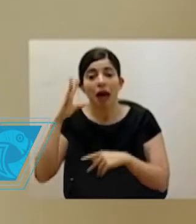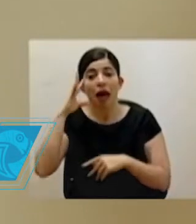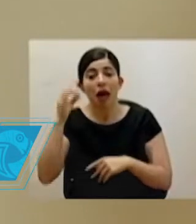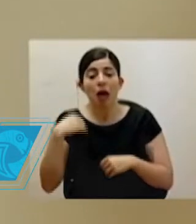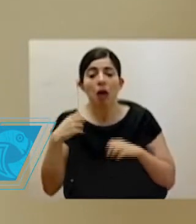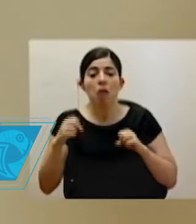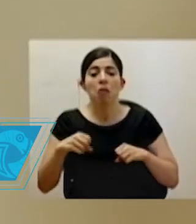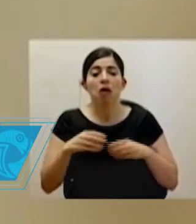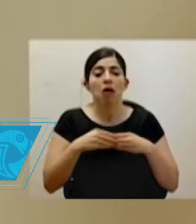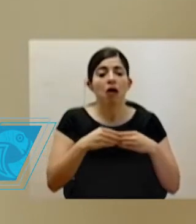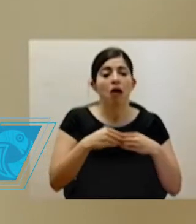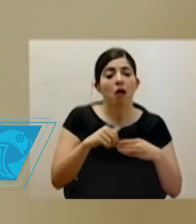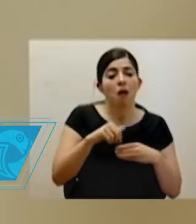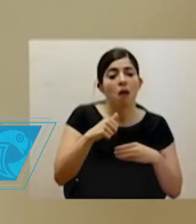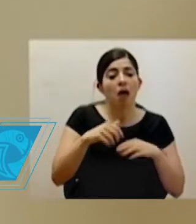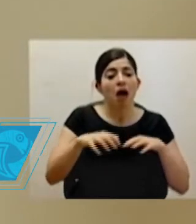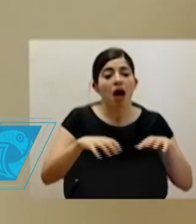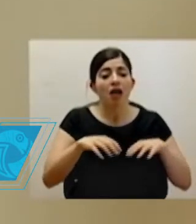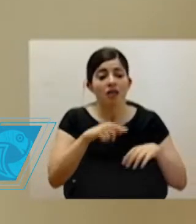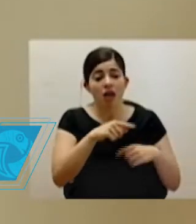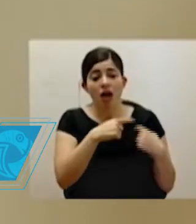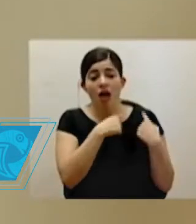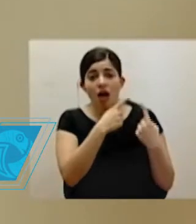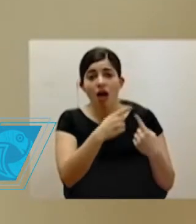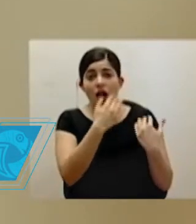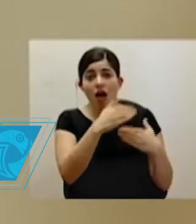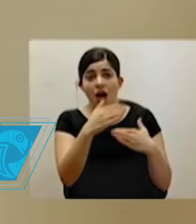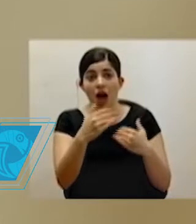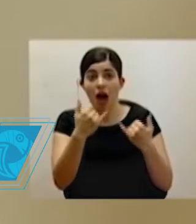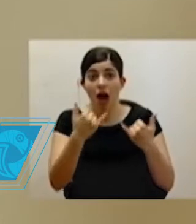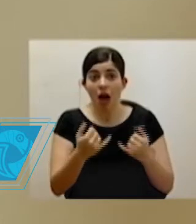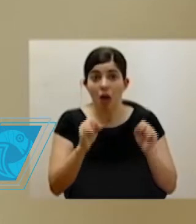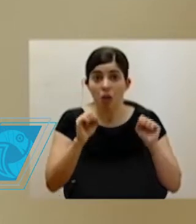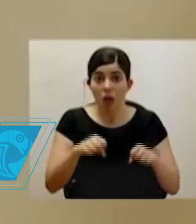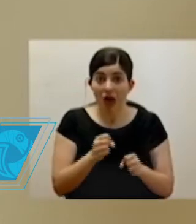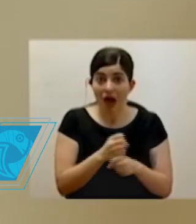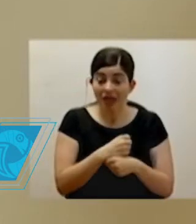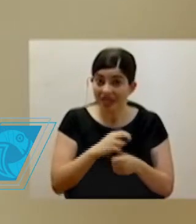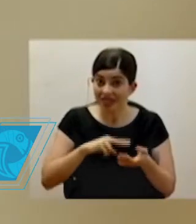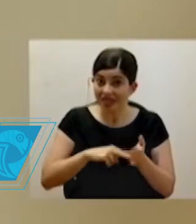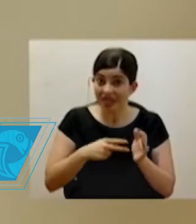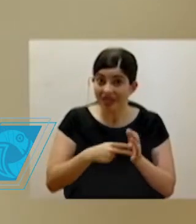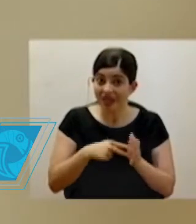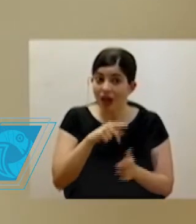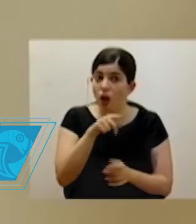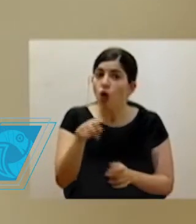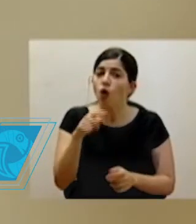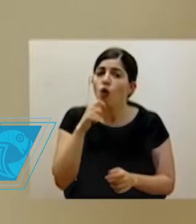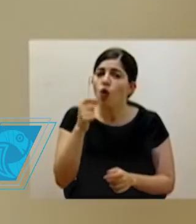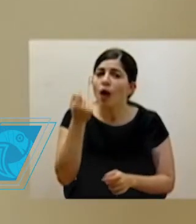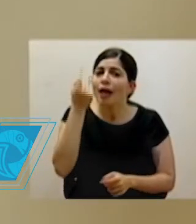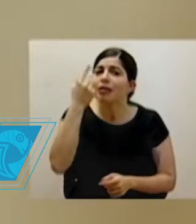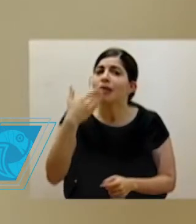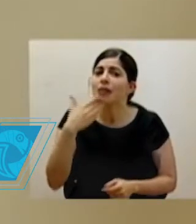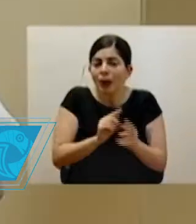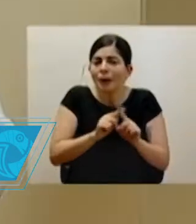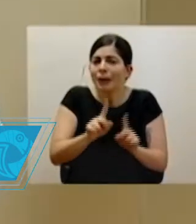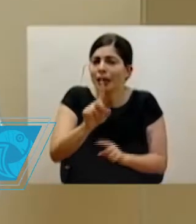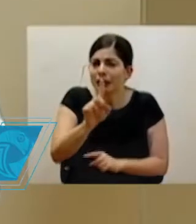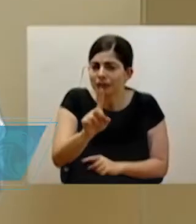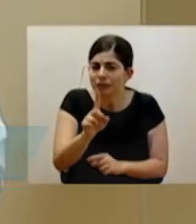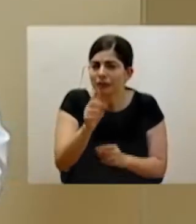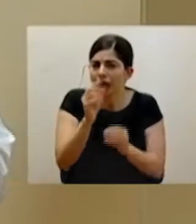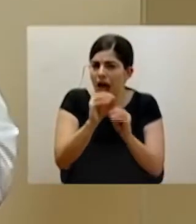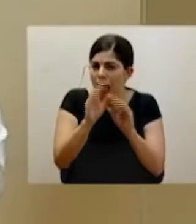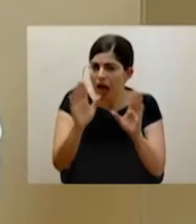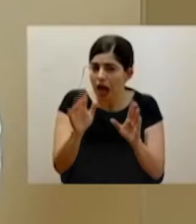que algunas actividades que han tenido mayor restricción puedan hacerlo. No se debe malinterpretar con que la pandemia ya se acabó. De